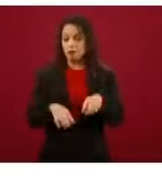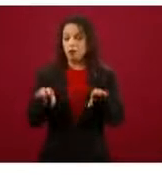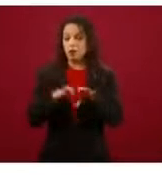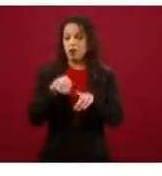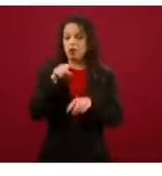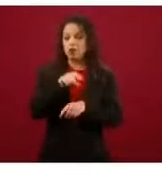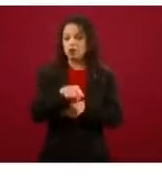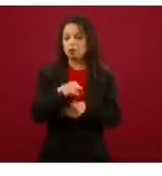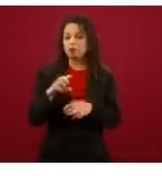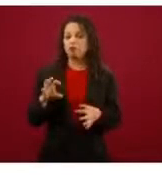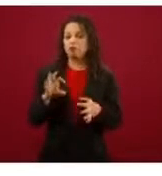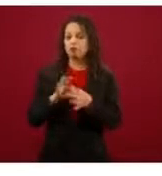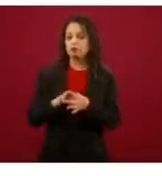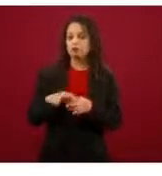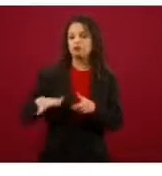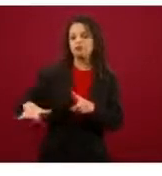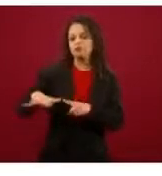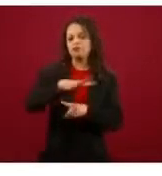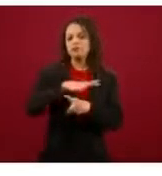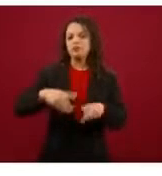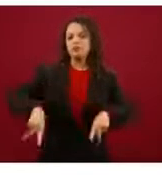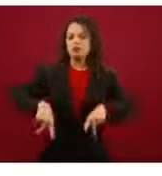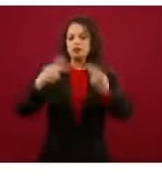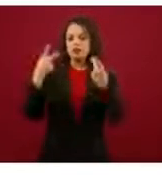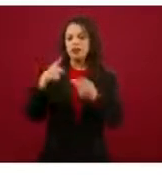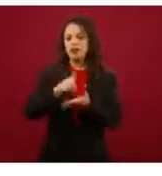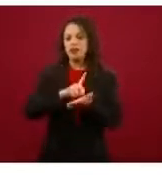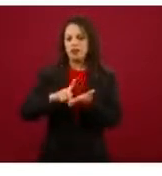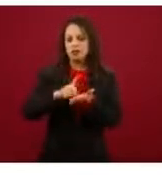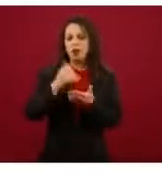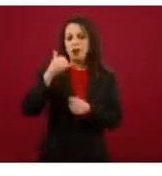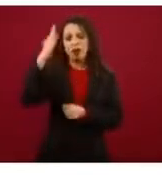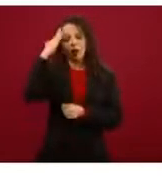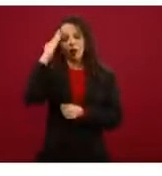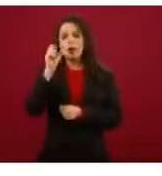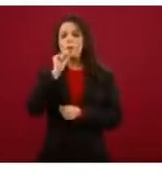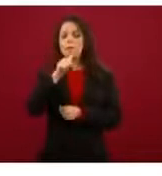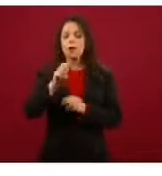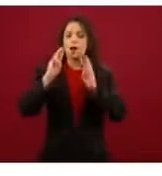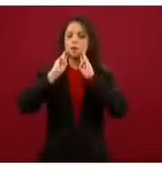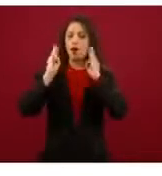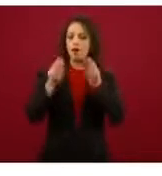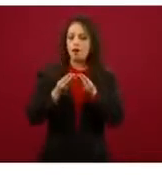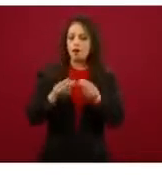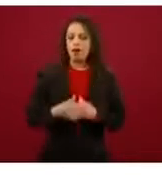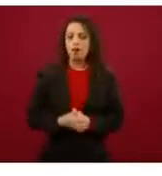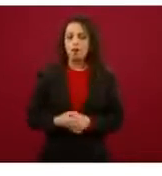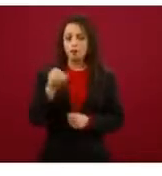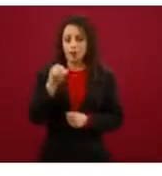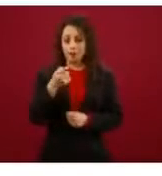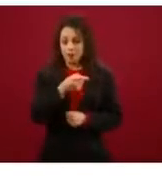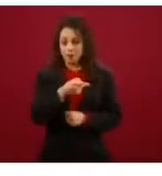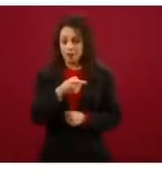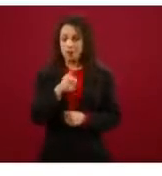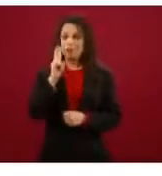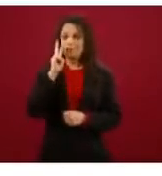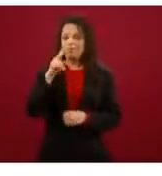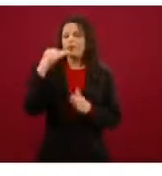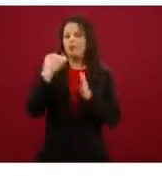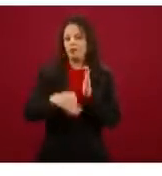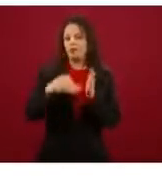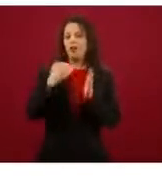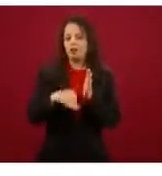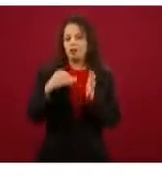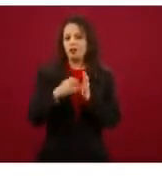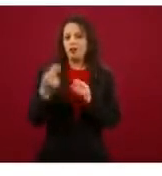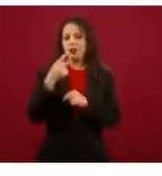combate al sicariato, a los narcomenudistas, a los líderes de los cárteles. Sin embargo, esta visión es una visión incompleta si no viene acompañada por